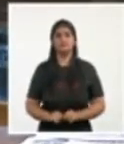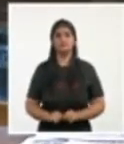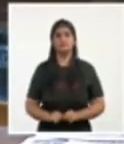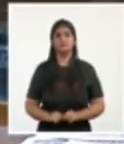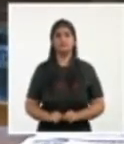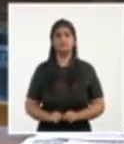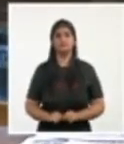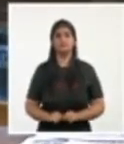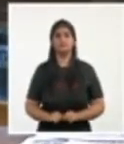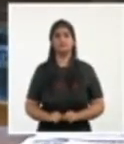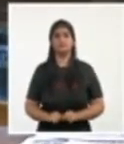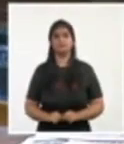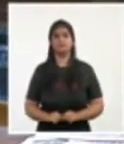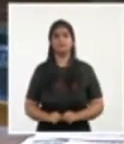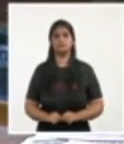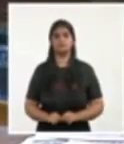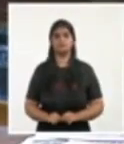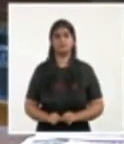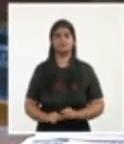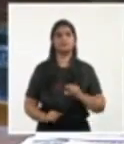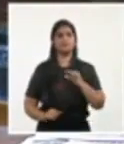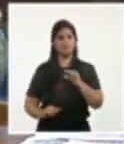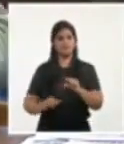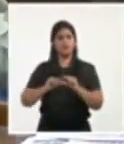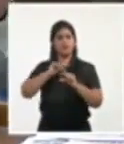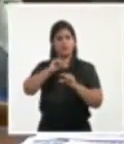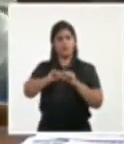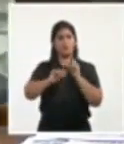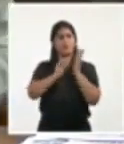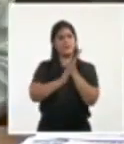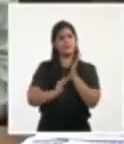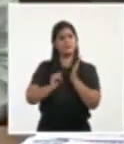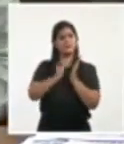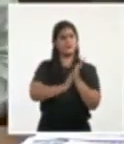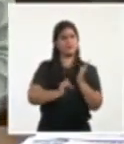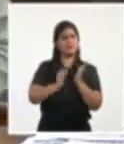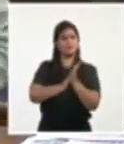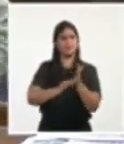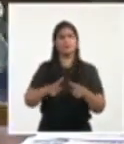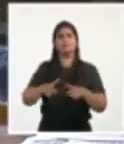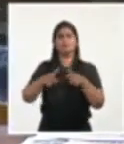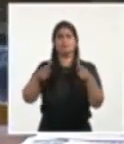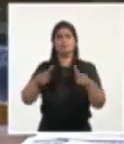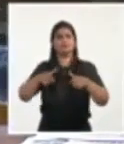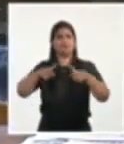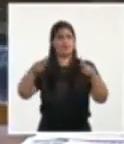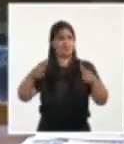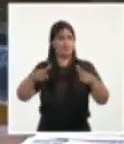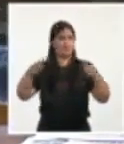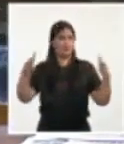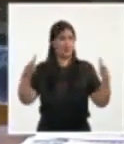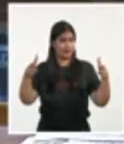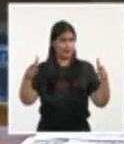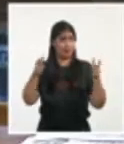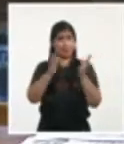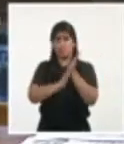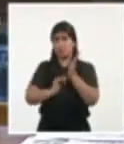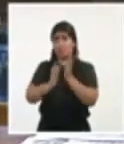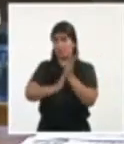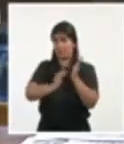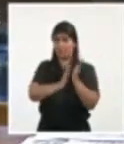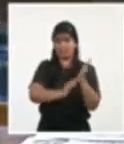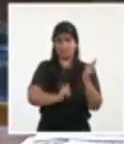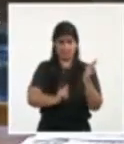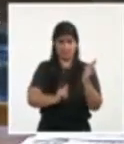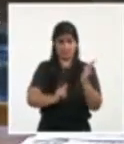comportamiento al aumento progresivo mes a mes. Cuando uno mira las gráficas que normalmente presentamos en el seguimiento de la epidemia, es una